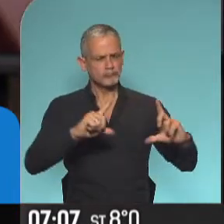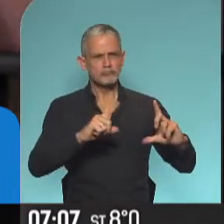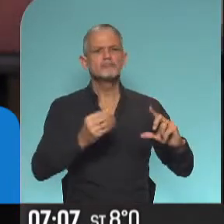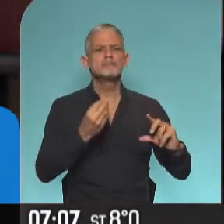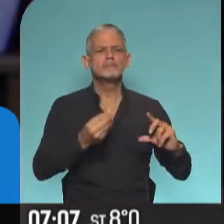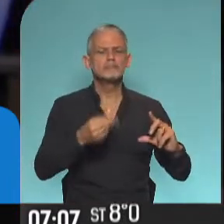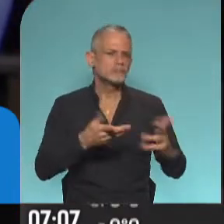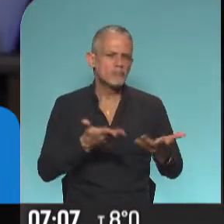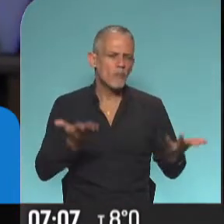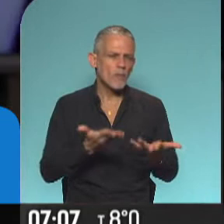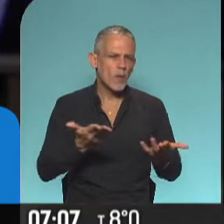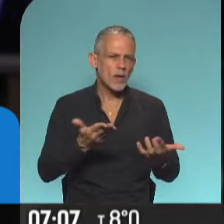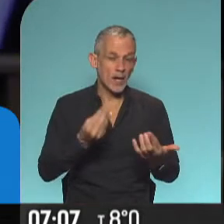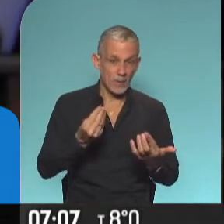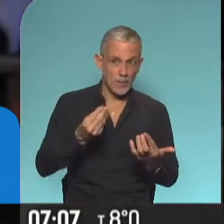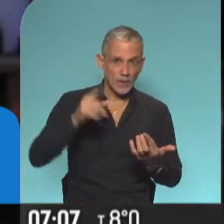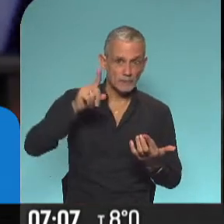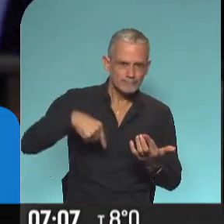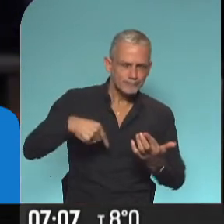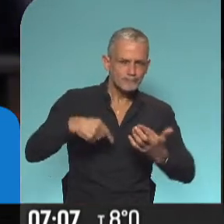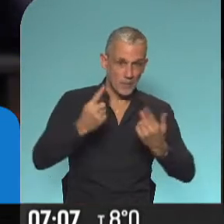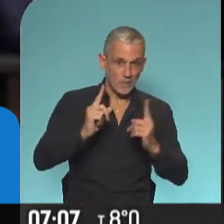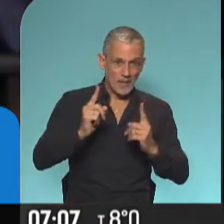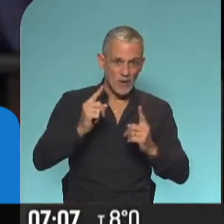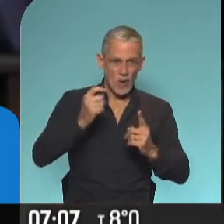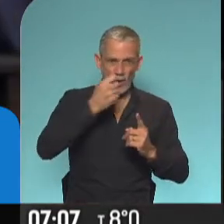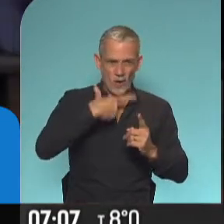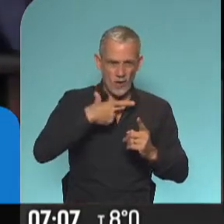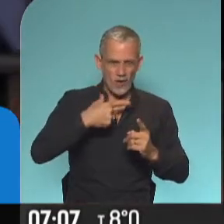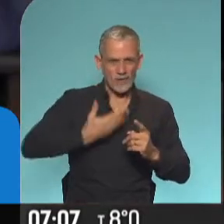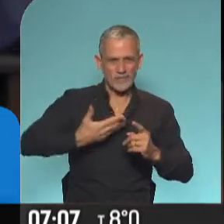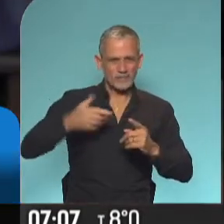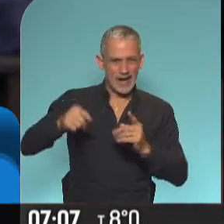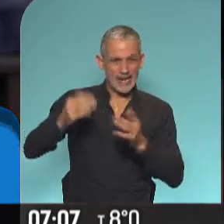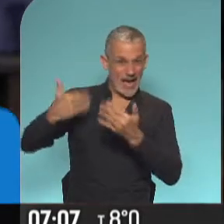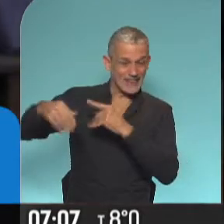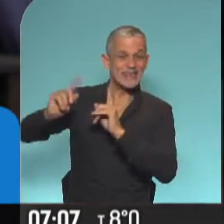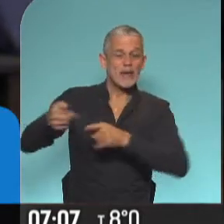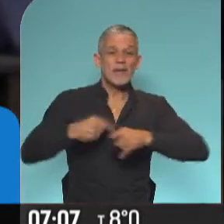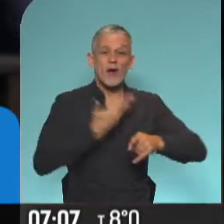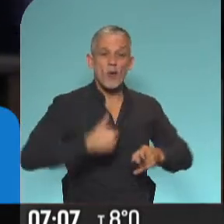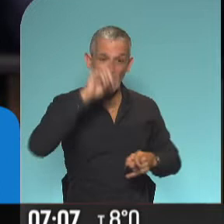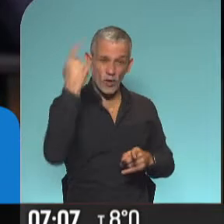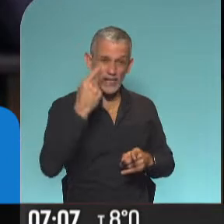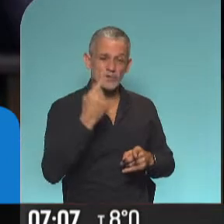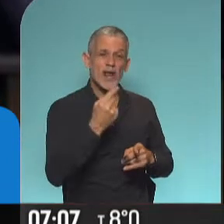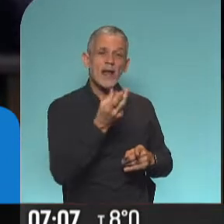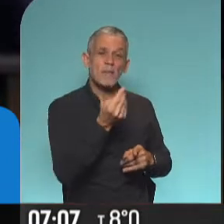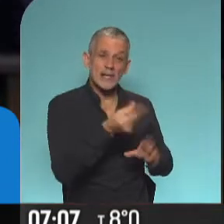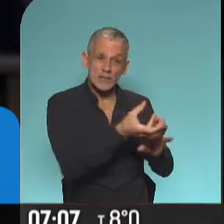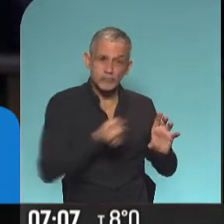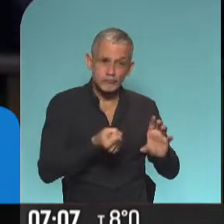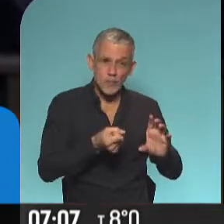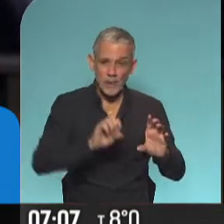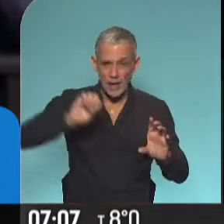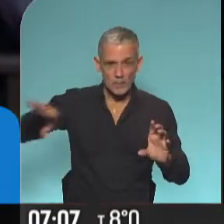nacional, precisamente como consecuencia indirecta de esta decisión que tomó el gobierno nacional de quitarle un punto de coparticipación